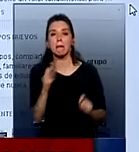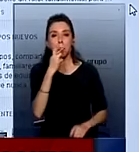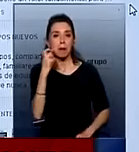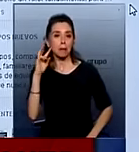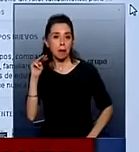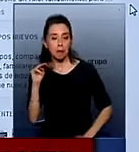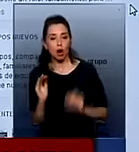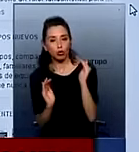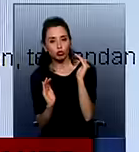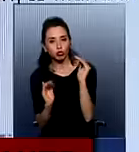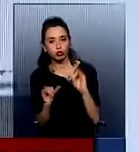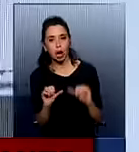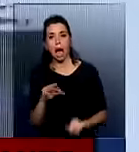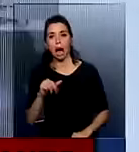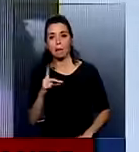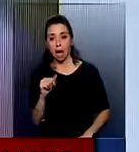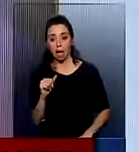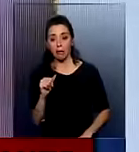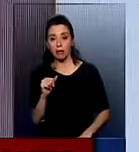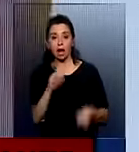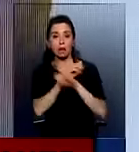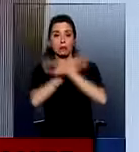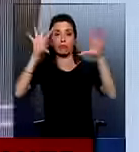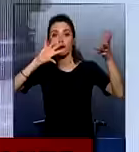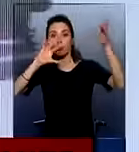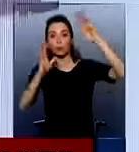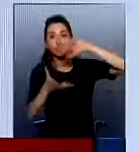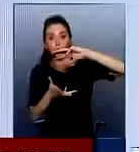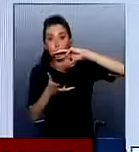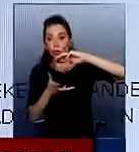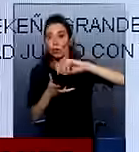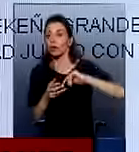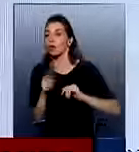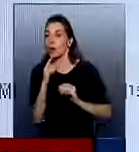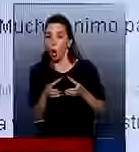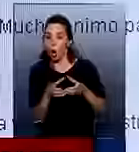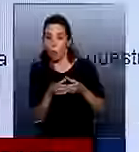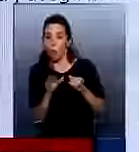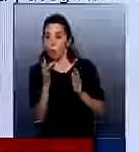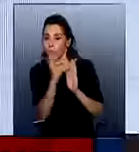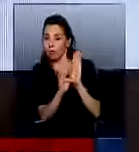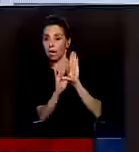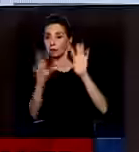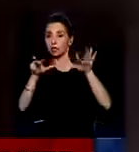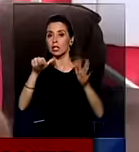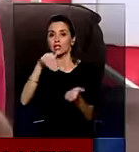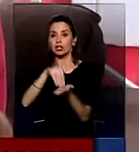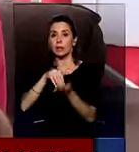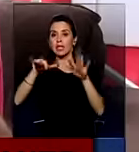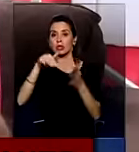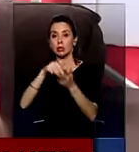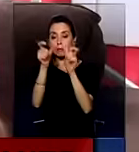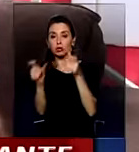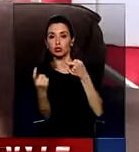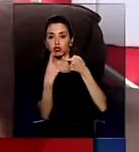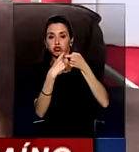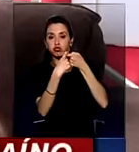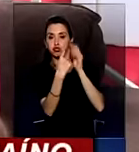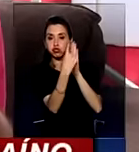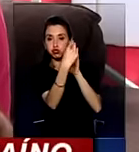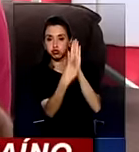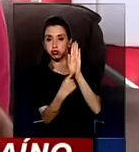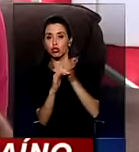padres de la pequeña Amanda ha dado la vuelta al mundo. En el grupo son alrededor de ya 18.000, 19.000 seguidores.